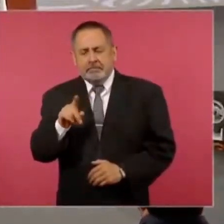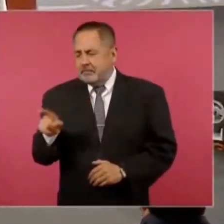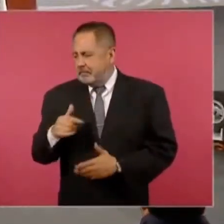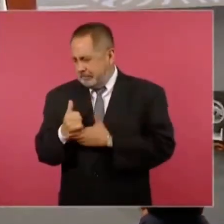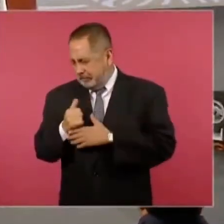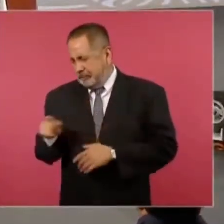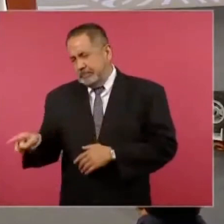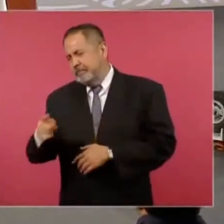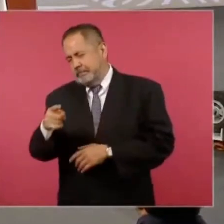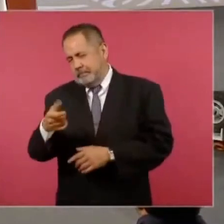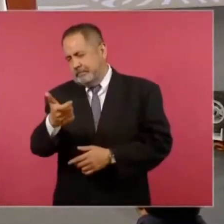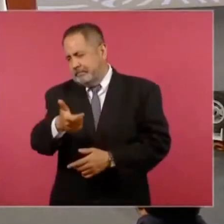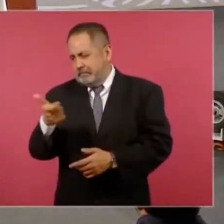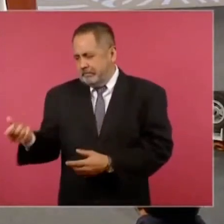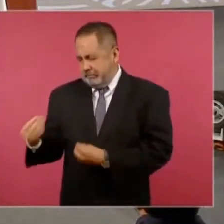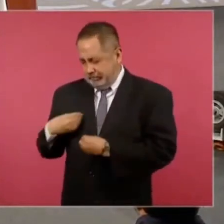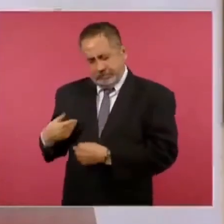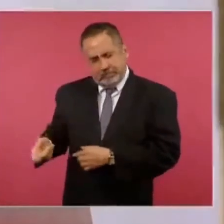ayúdanos.